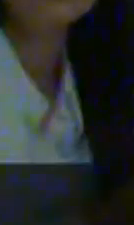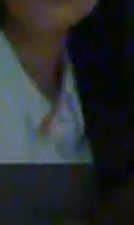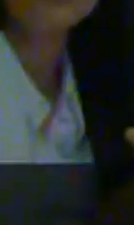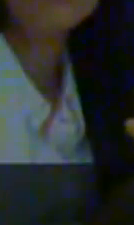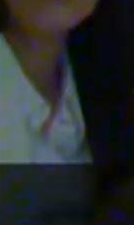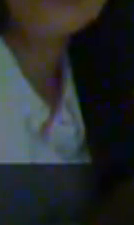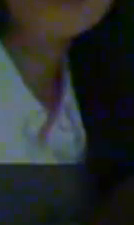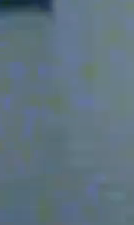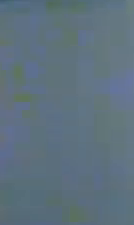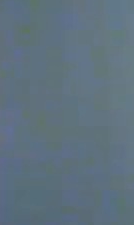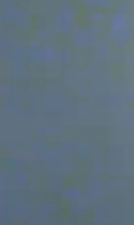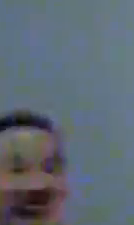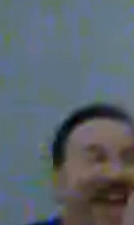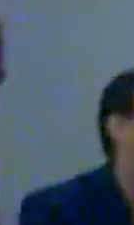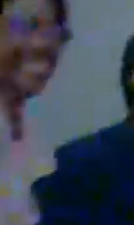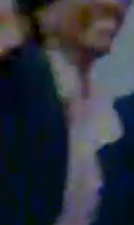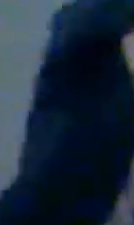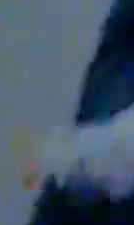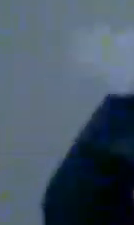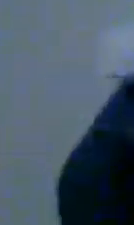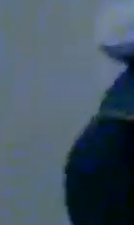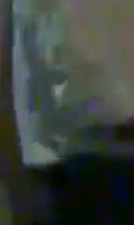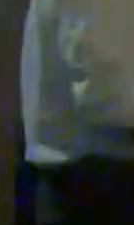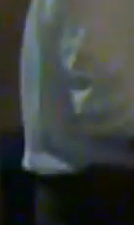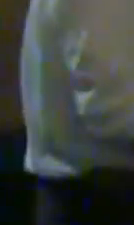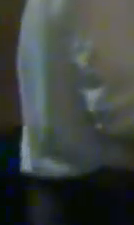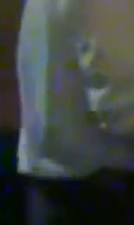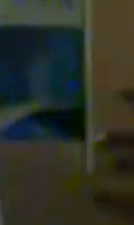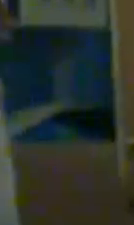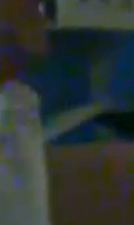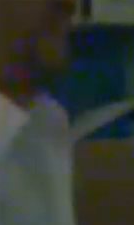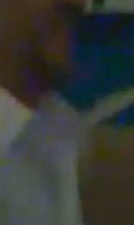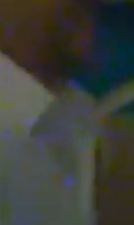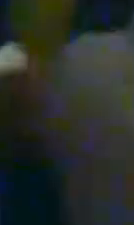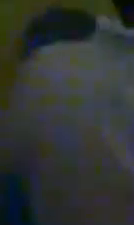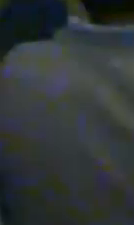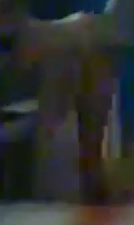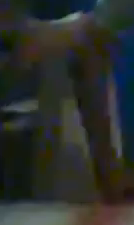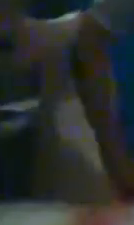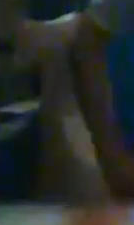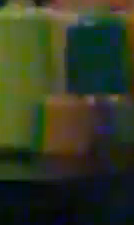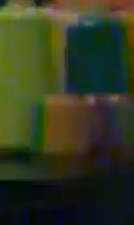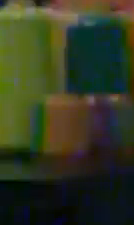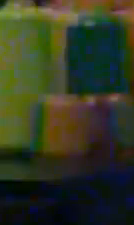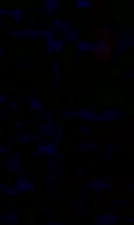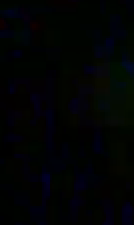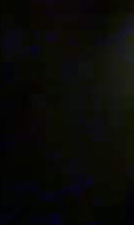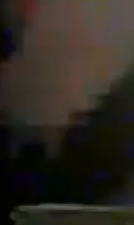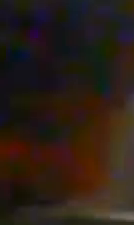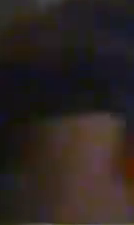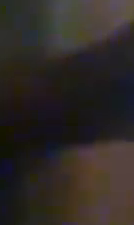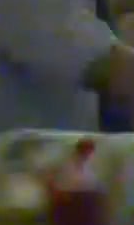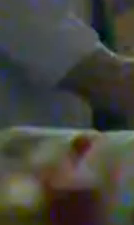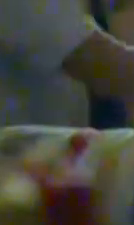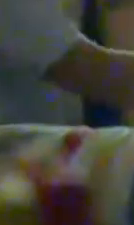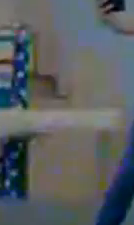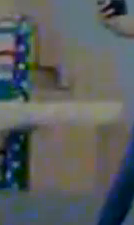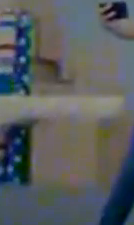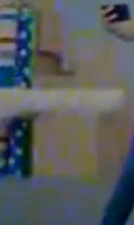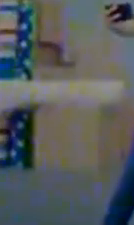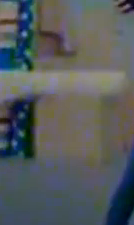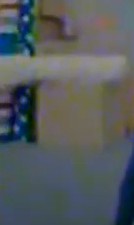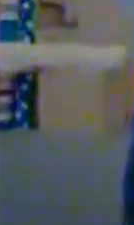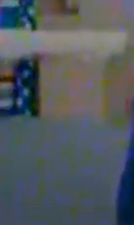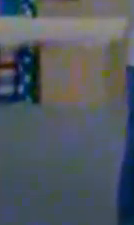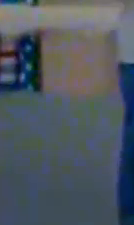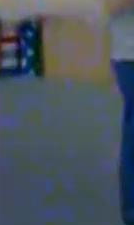quieren emprender. Une a tu grupo y soliciten el crédito juntos de CFN y financien su negocio propio. Unan